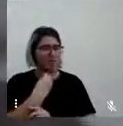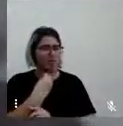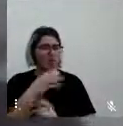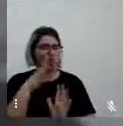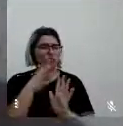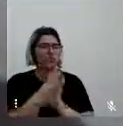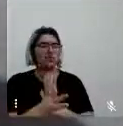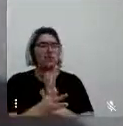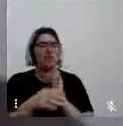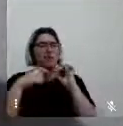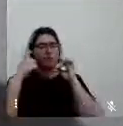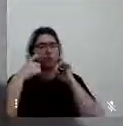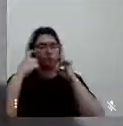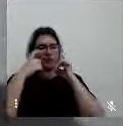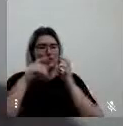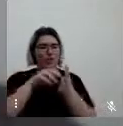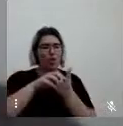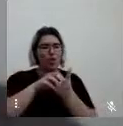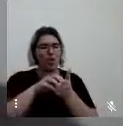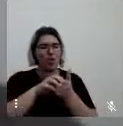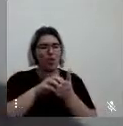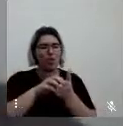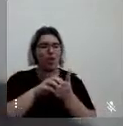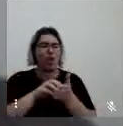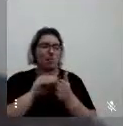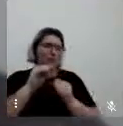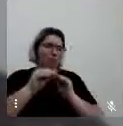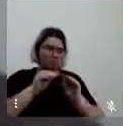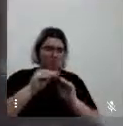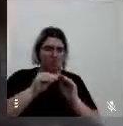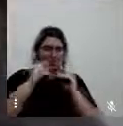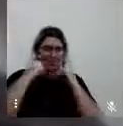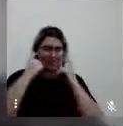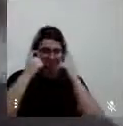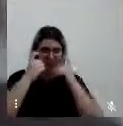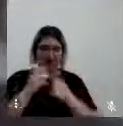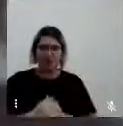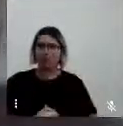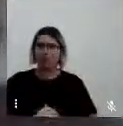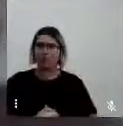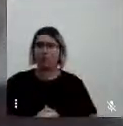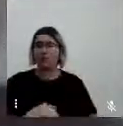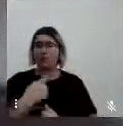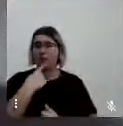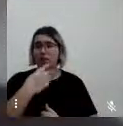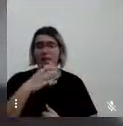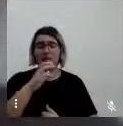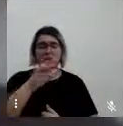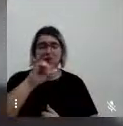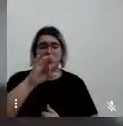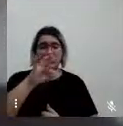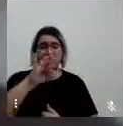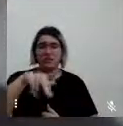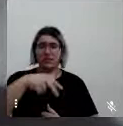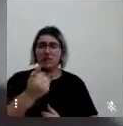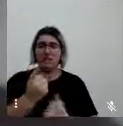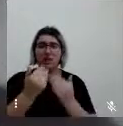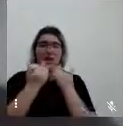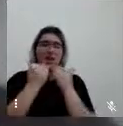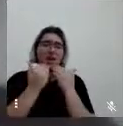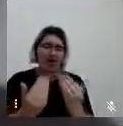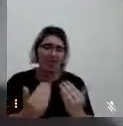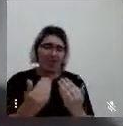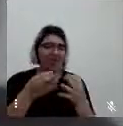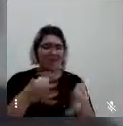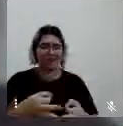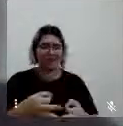intentar resolver todas las dudas que os puedan surgir. Darte las gracias, Cristina, porque De nada. como siempre